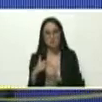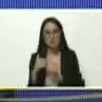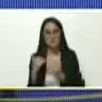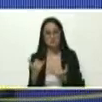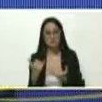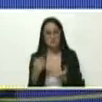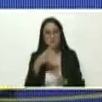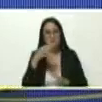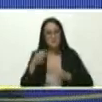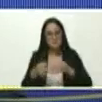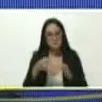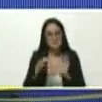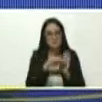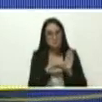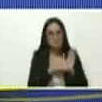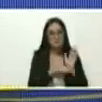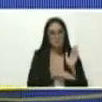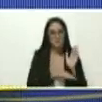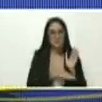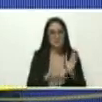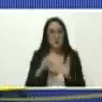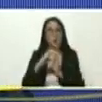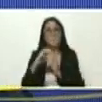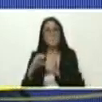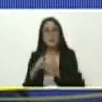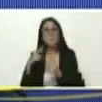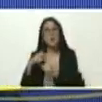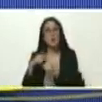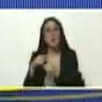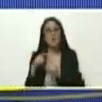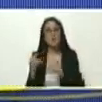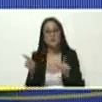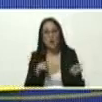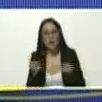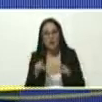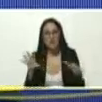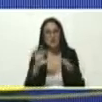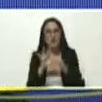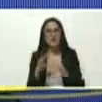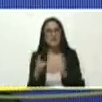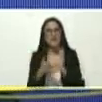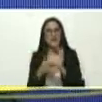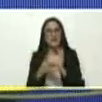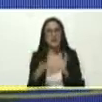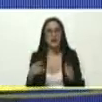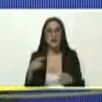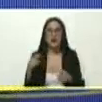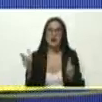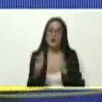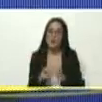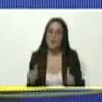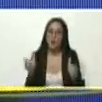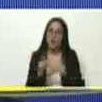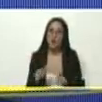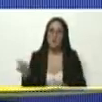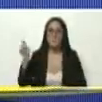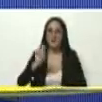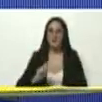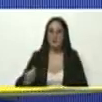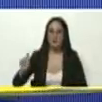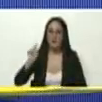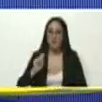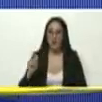pautas. Ahí está la OPEP Plus con su coordinación técnica, con sus reuniones mensuales. Ahí está